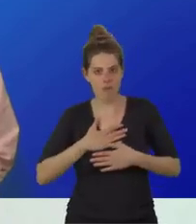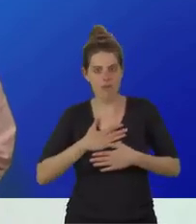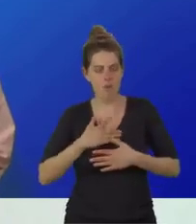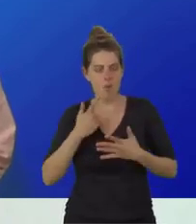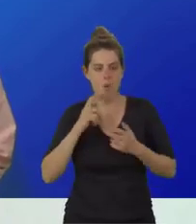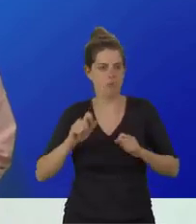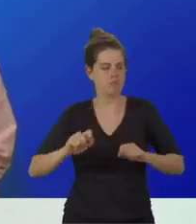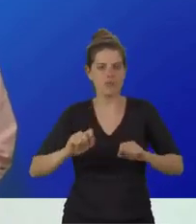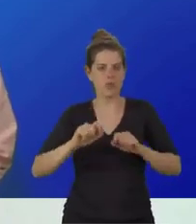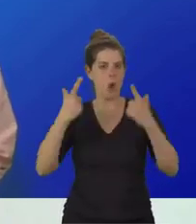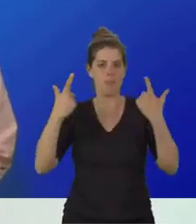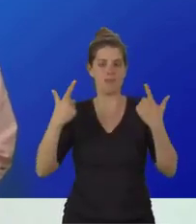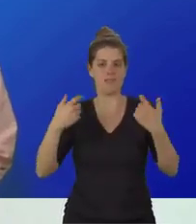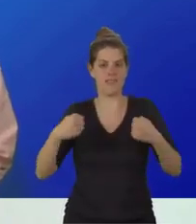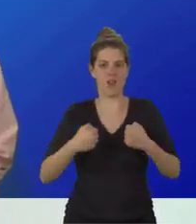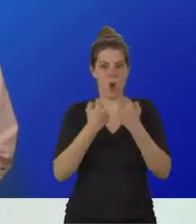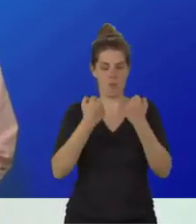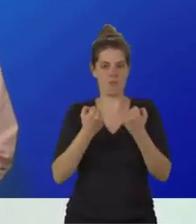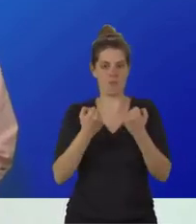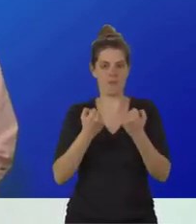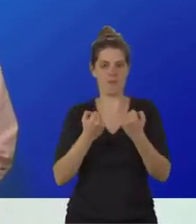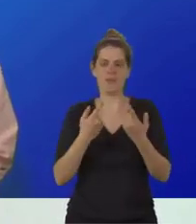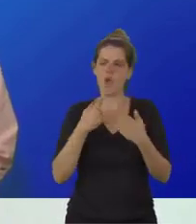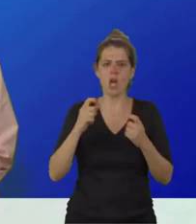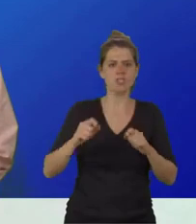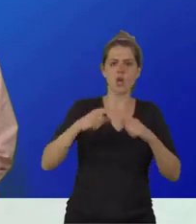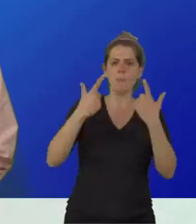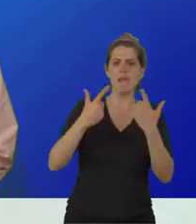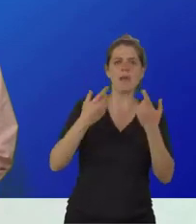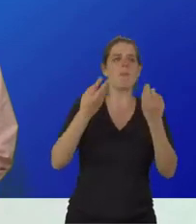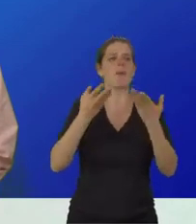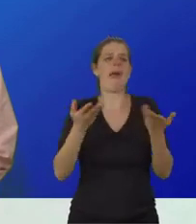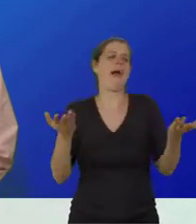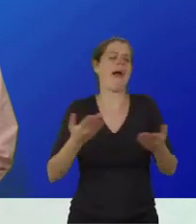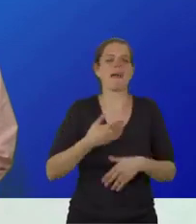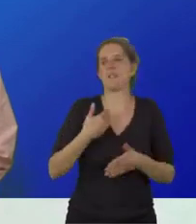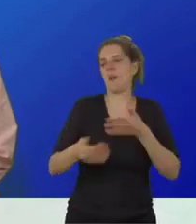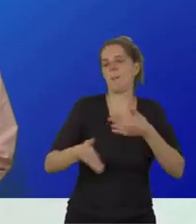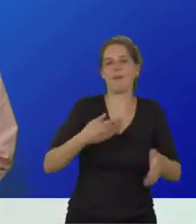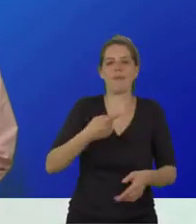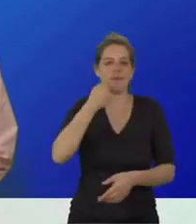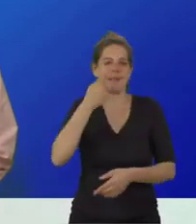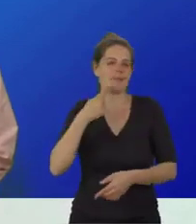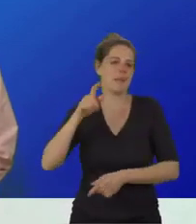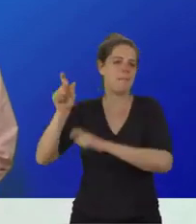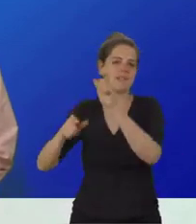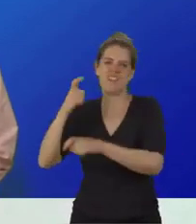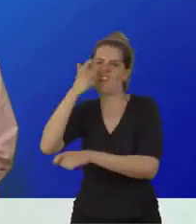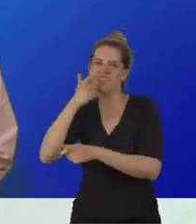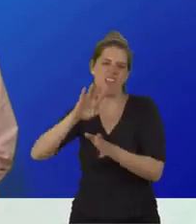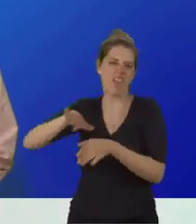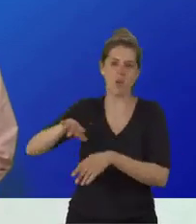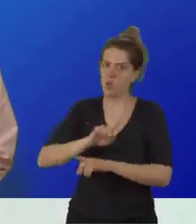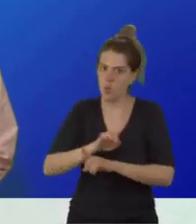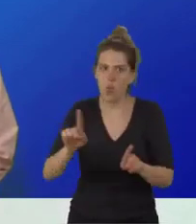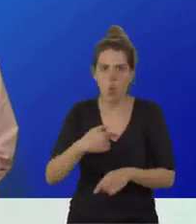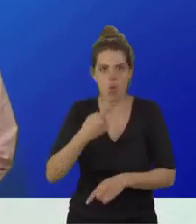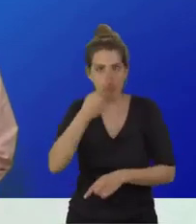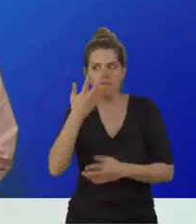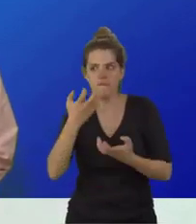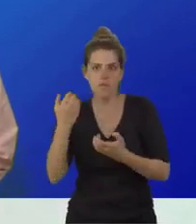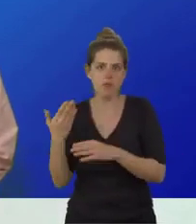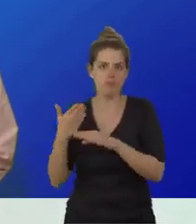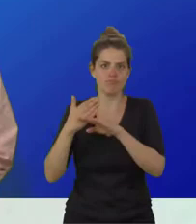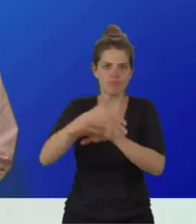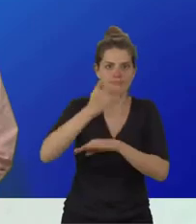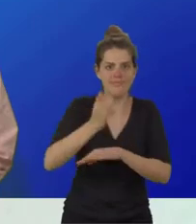Y realmente me tomó por sorpresa. No me tomó por sorpresa porque no tenga interés en incorporar a las personas ciegas, porque lejos